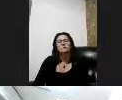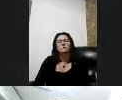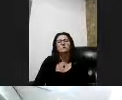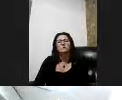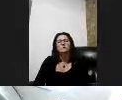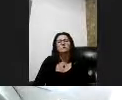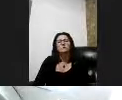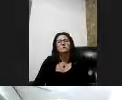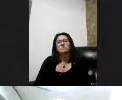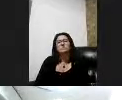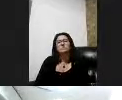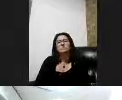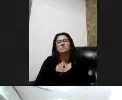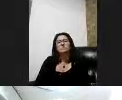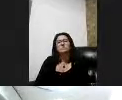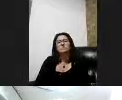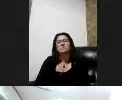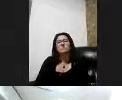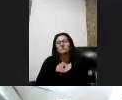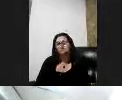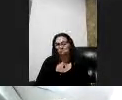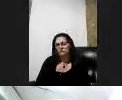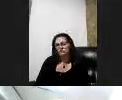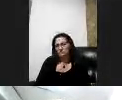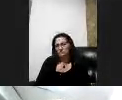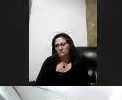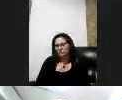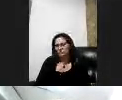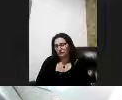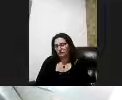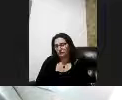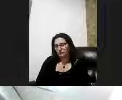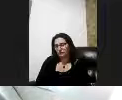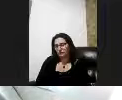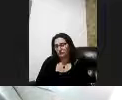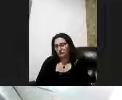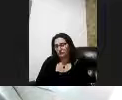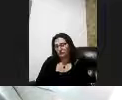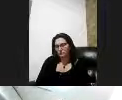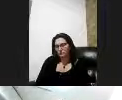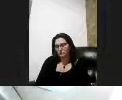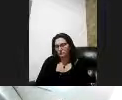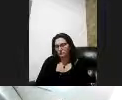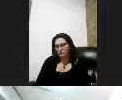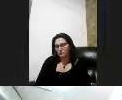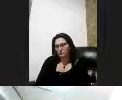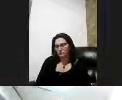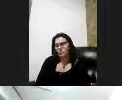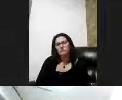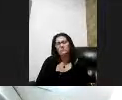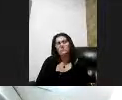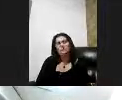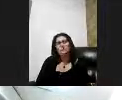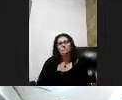personas con riesgo aumentado de adquirir VIH, que tiene poco riesgo de resistencia, y que hay que asegurar un